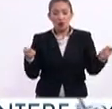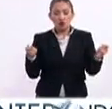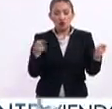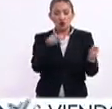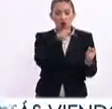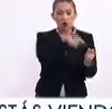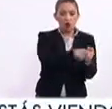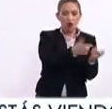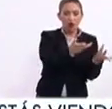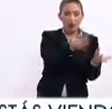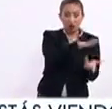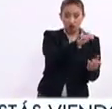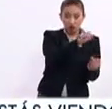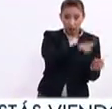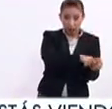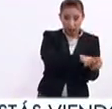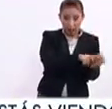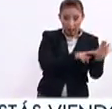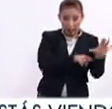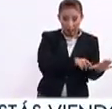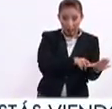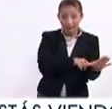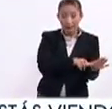entre las cuestiones sociales,